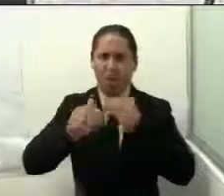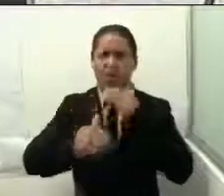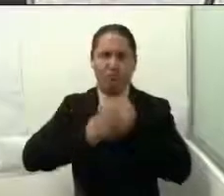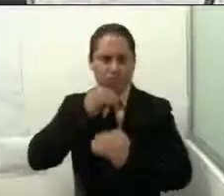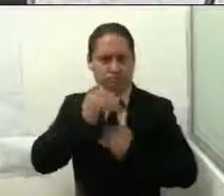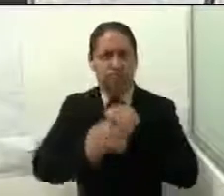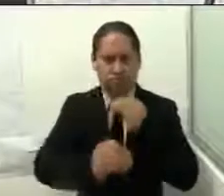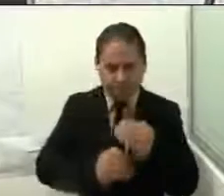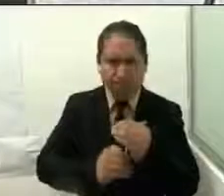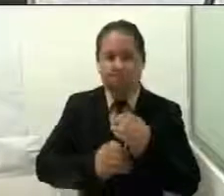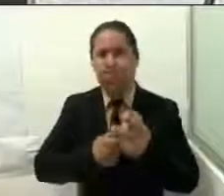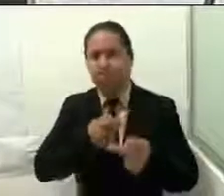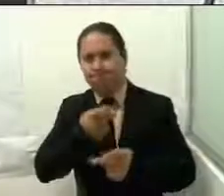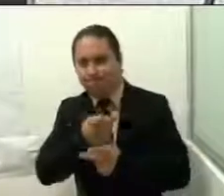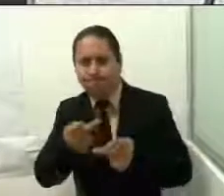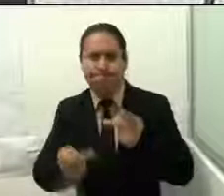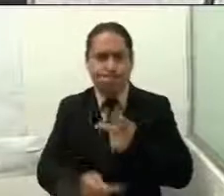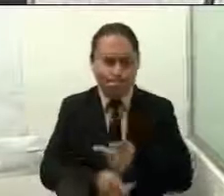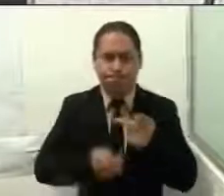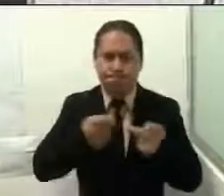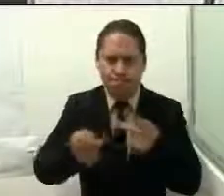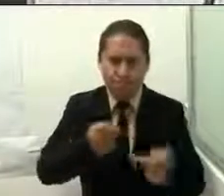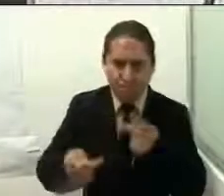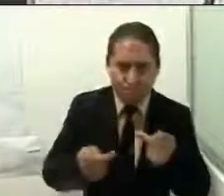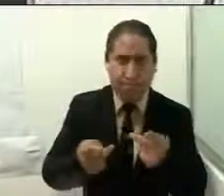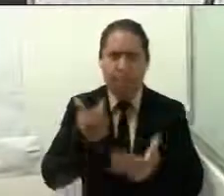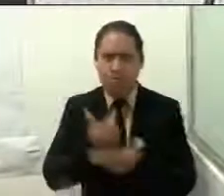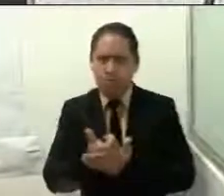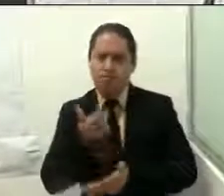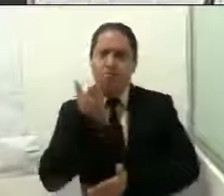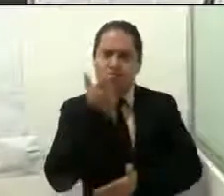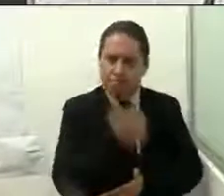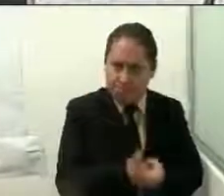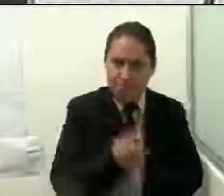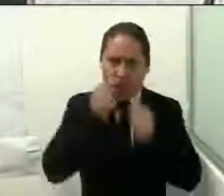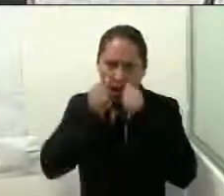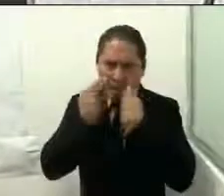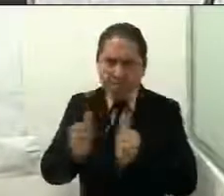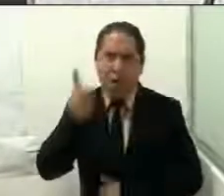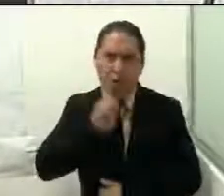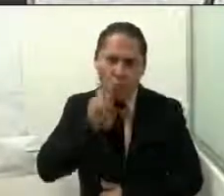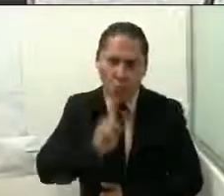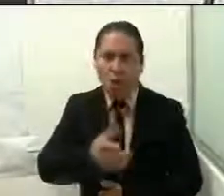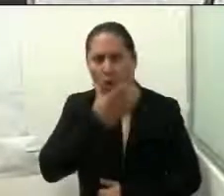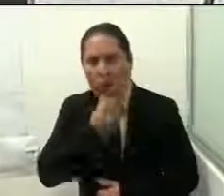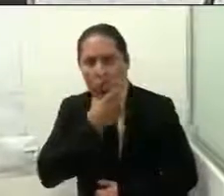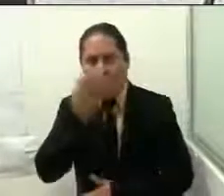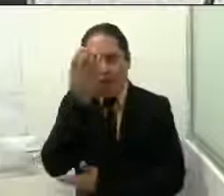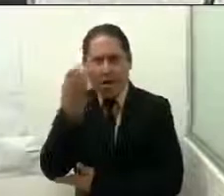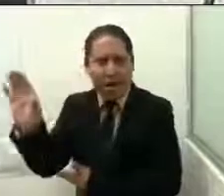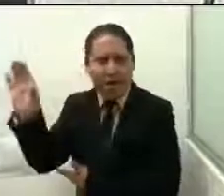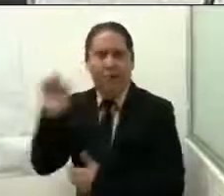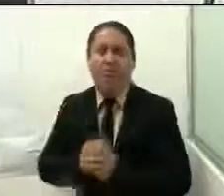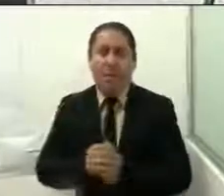productivo al destinarse las inversiones para tender a las mujeres y los hombres del campo en